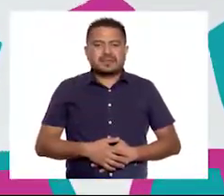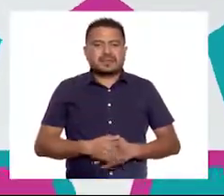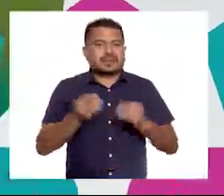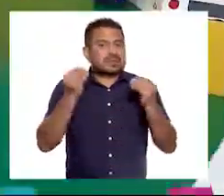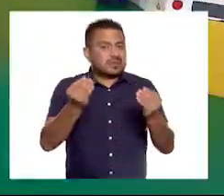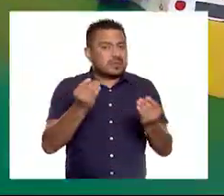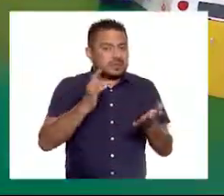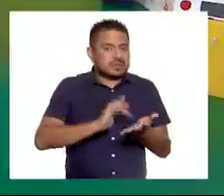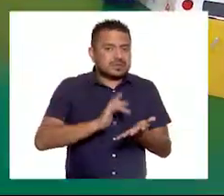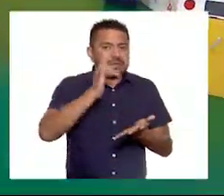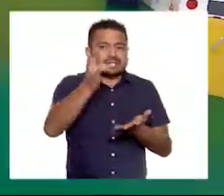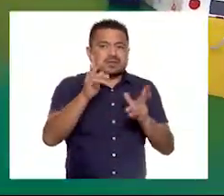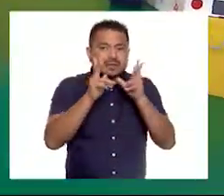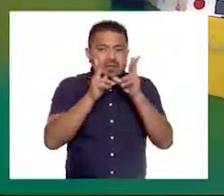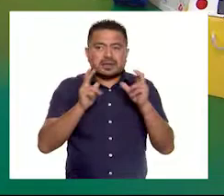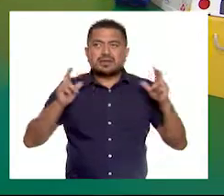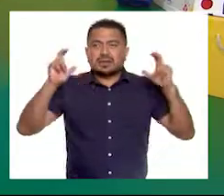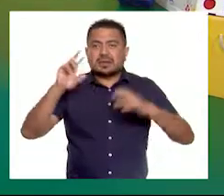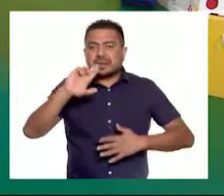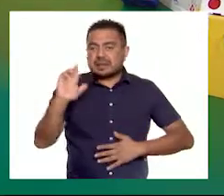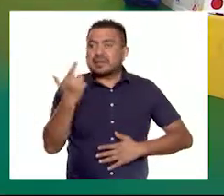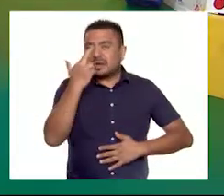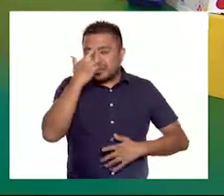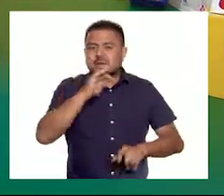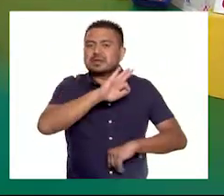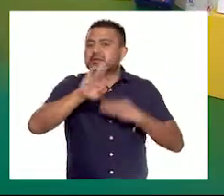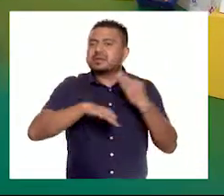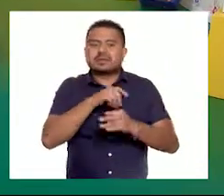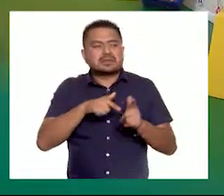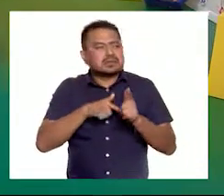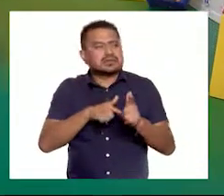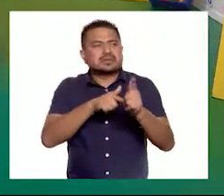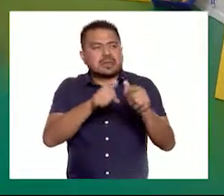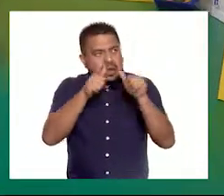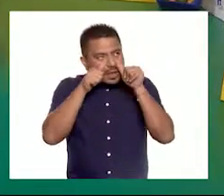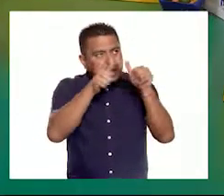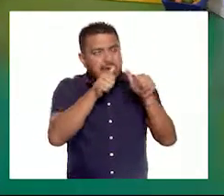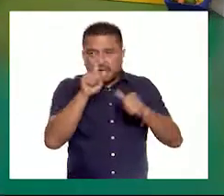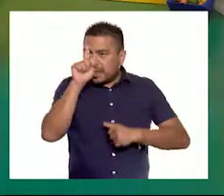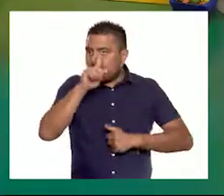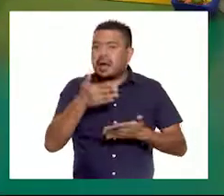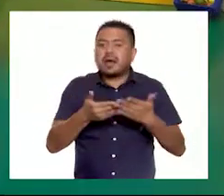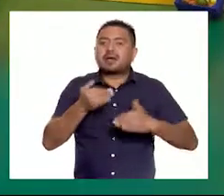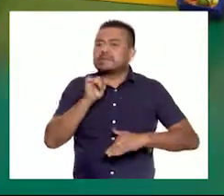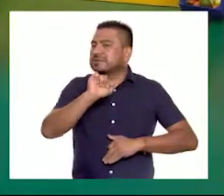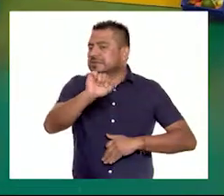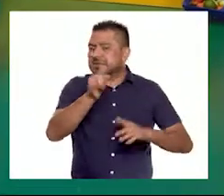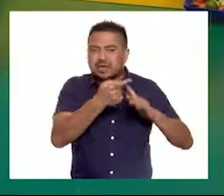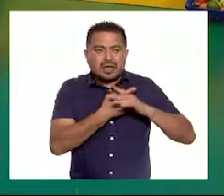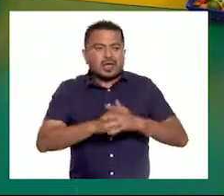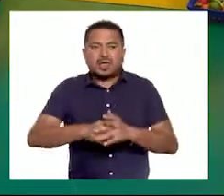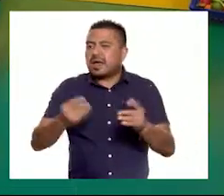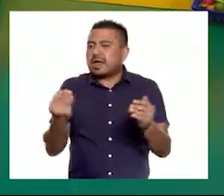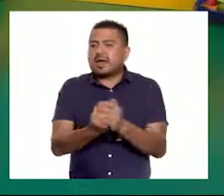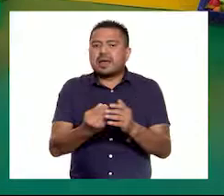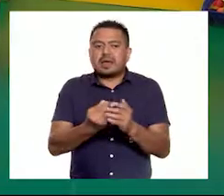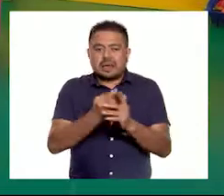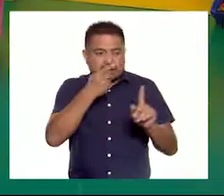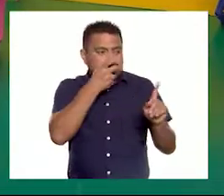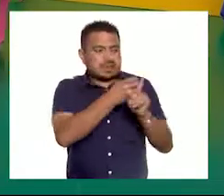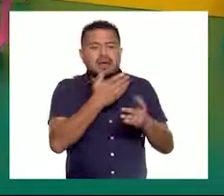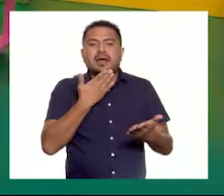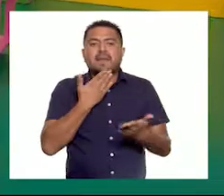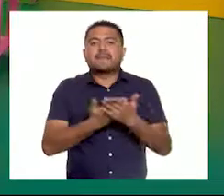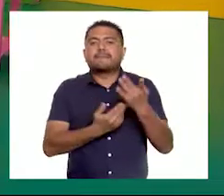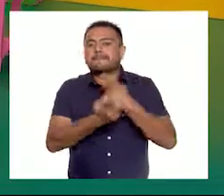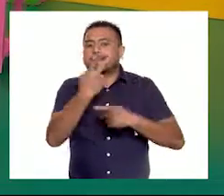Muchas gracias, Ajo Listo. Y recuerden, niñas y niños, hay que seguir estas recomendaciones. Ahora sí, vamos a comenzar con nuestra clase. Y para eso le voy a